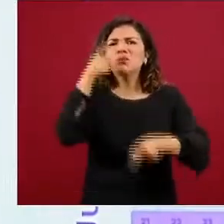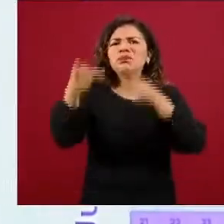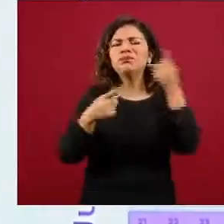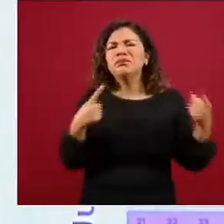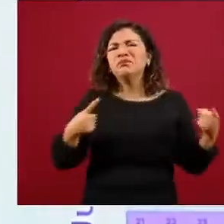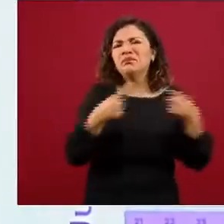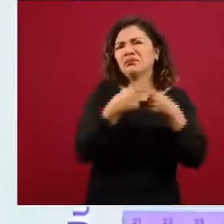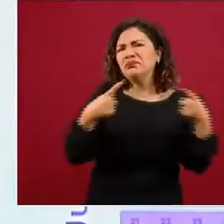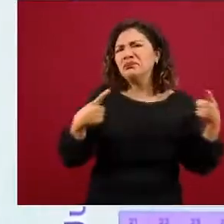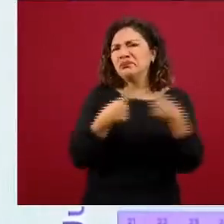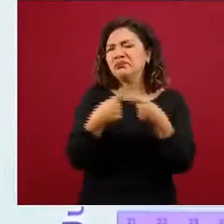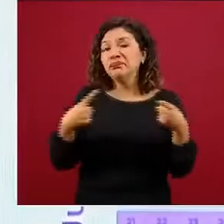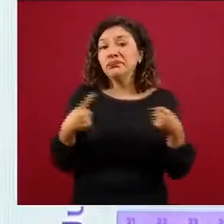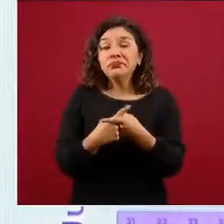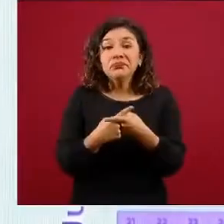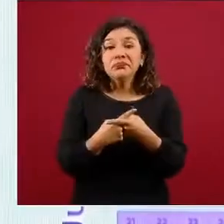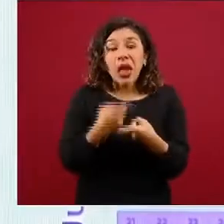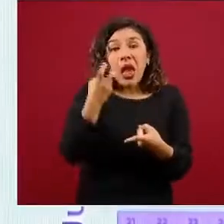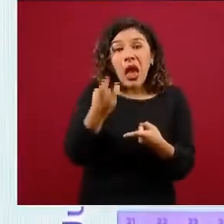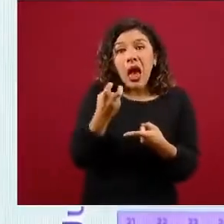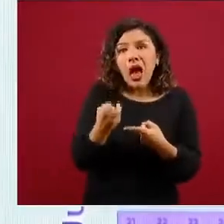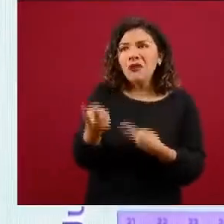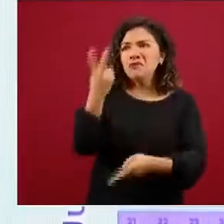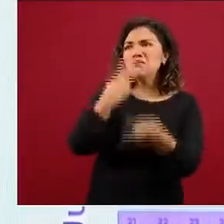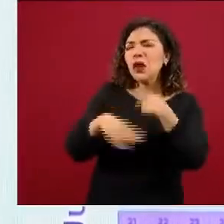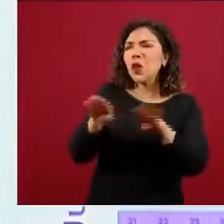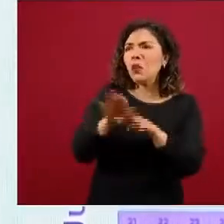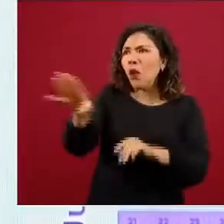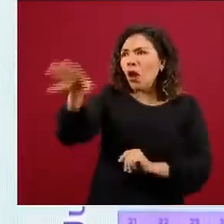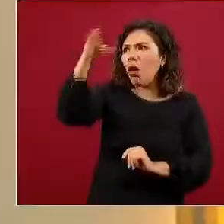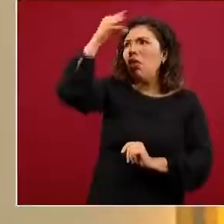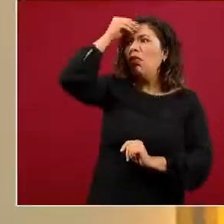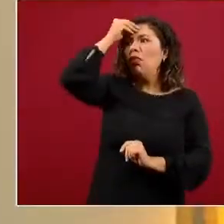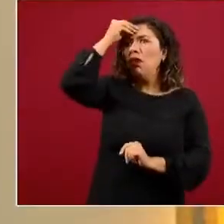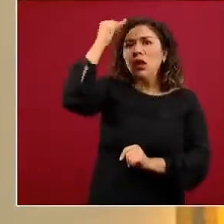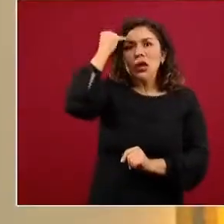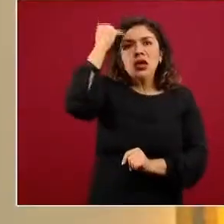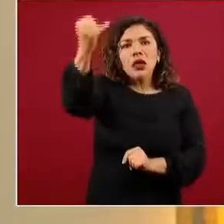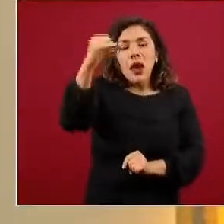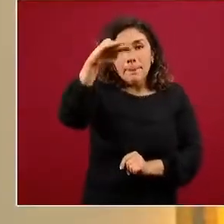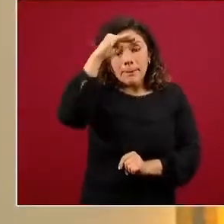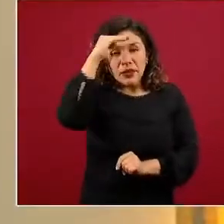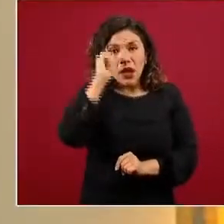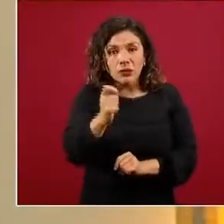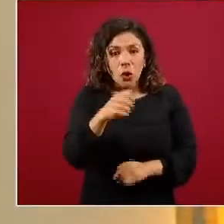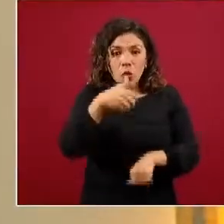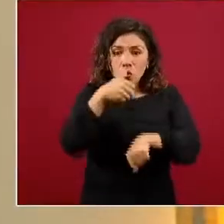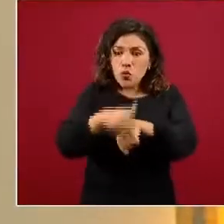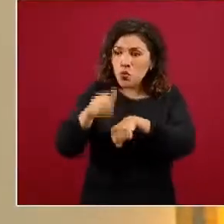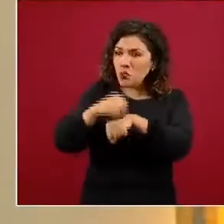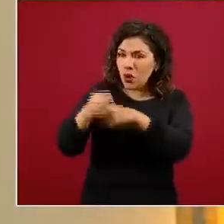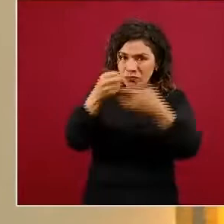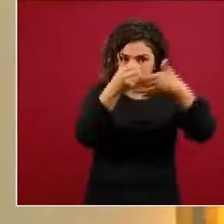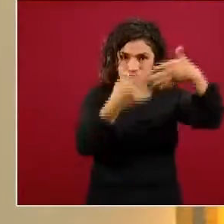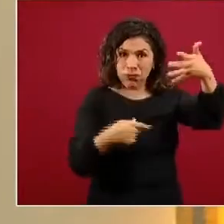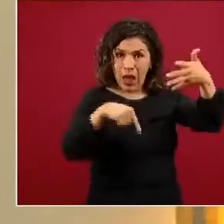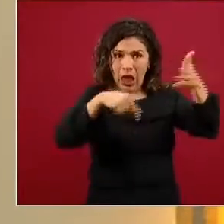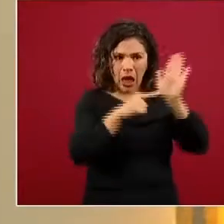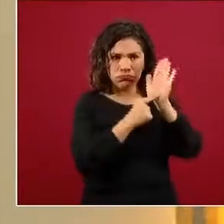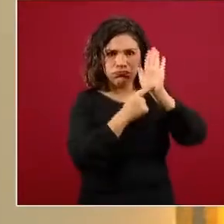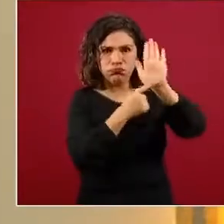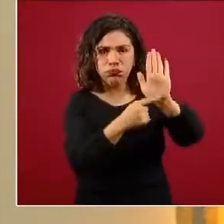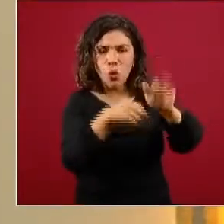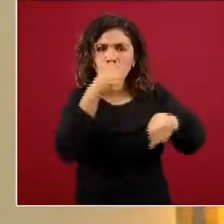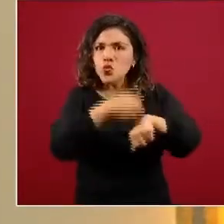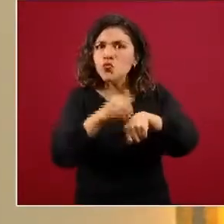la información, se ha permeado una idea de que los números no fueron los que se